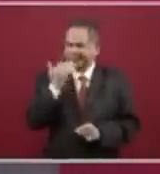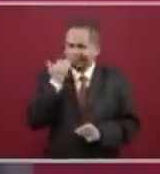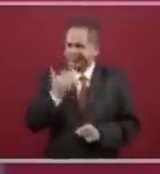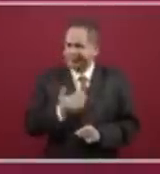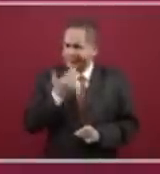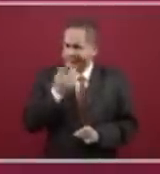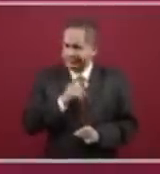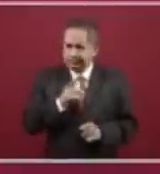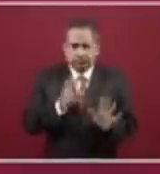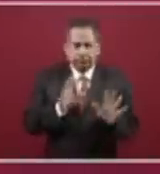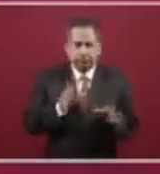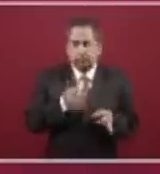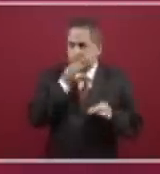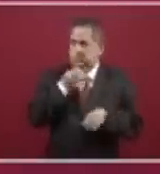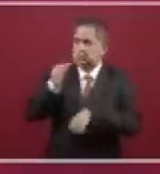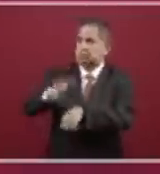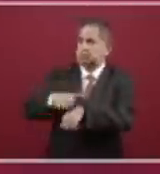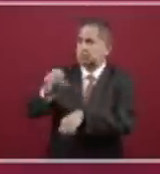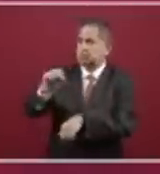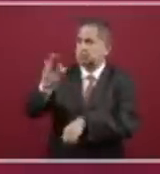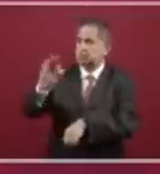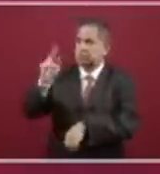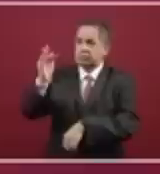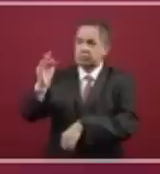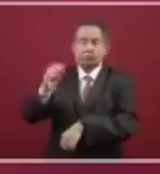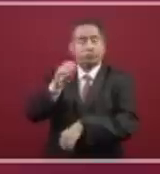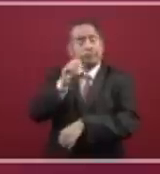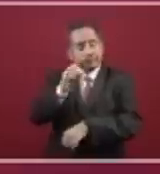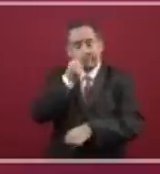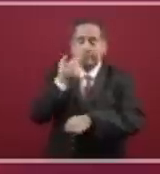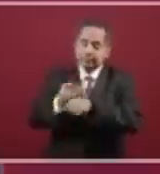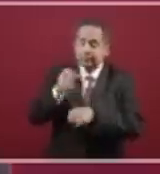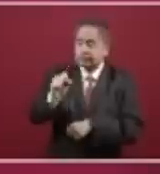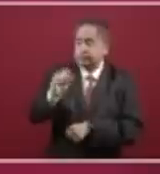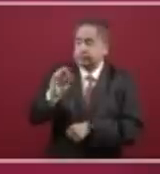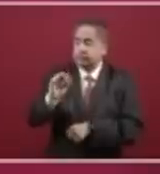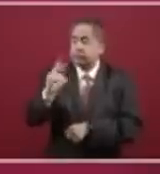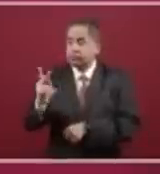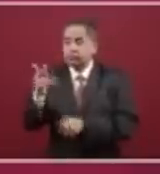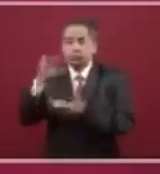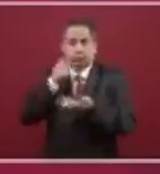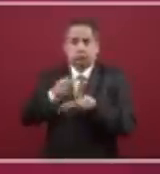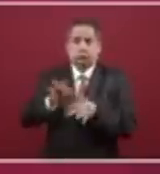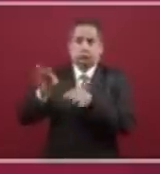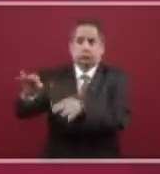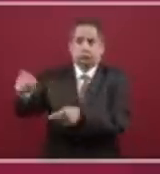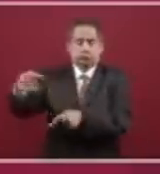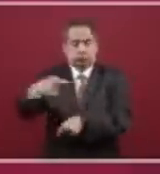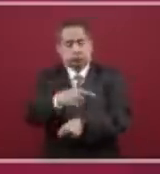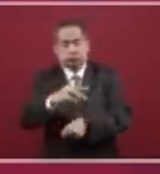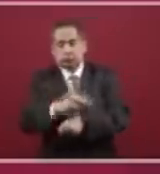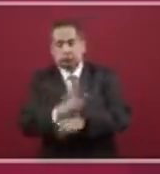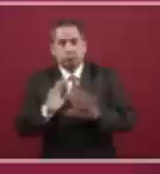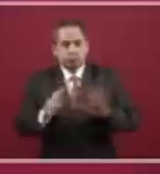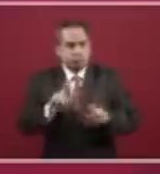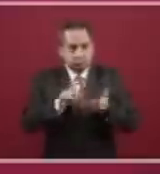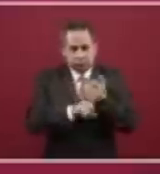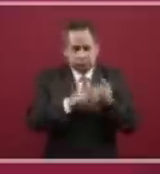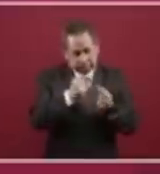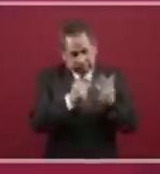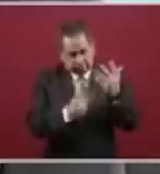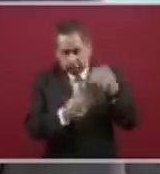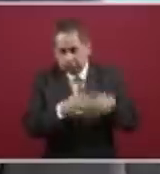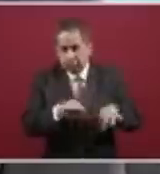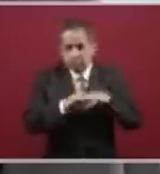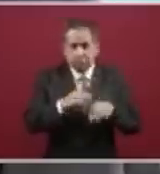y la vista a la secretaría de la función pública de muchas de estas cosas como ustedes han visto hay una cantidad de cosas importantes